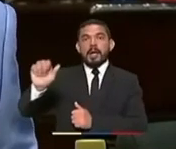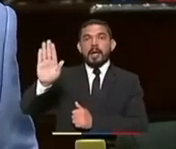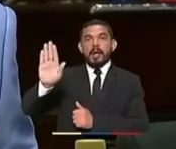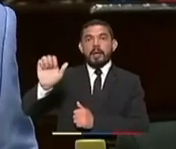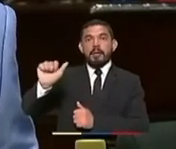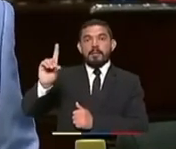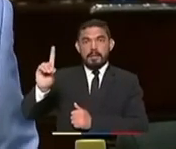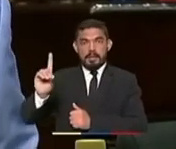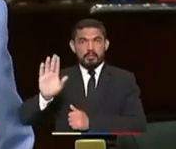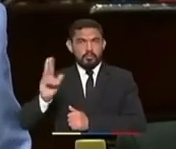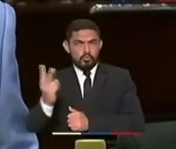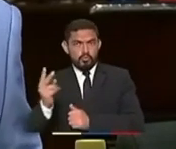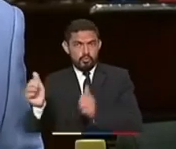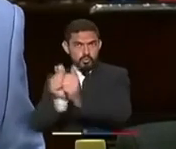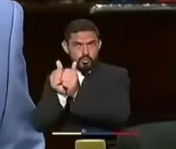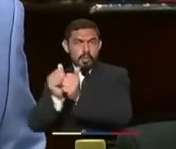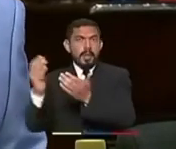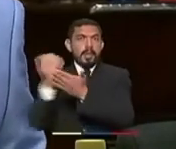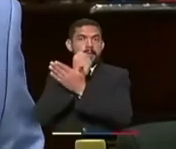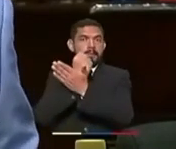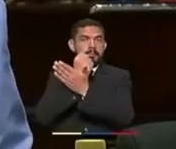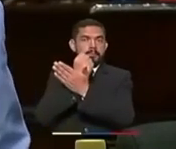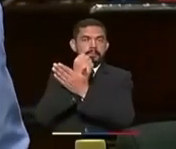Rojas. Y